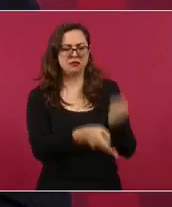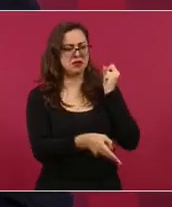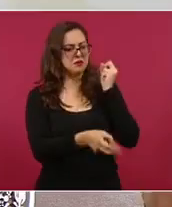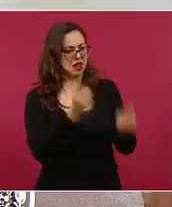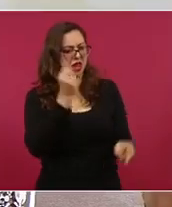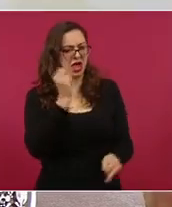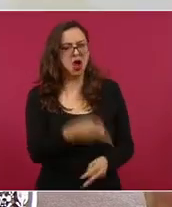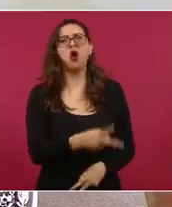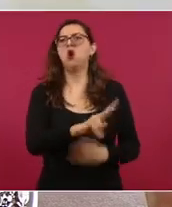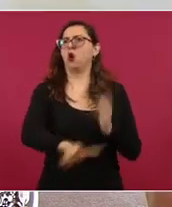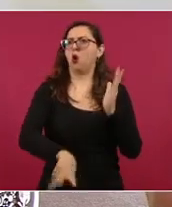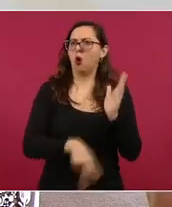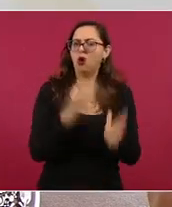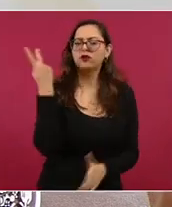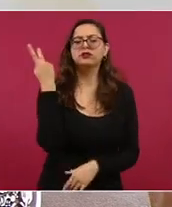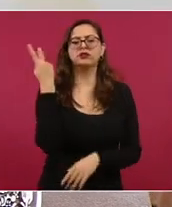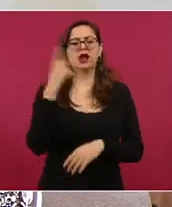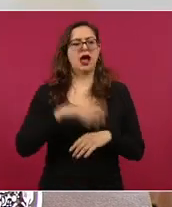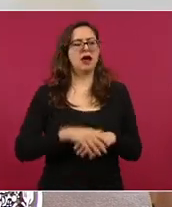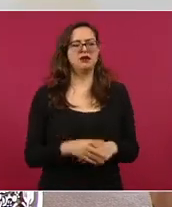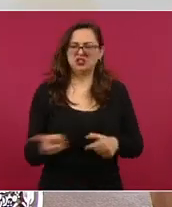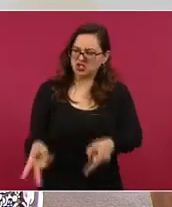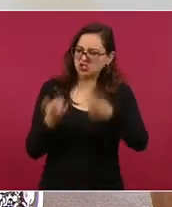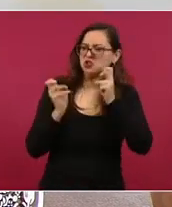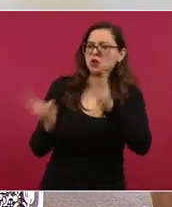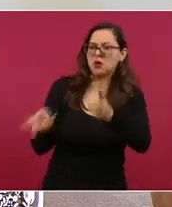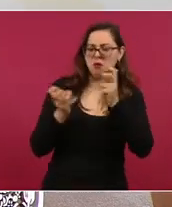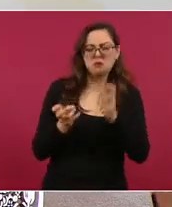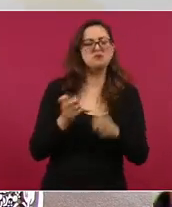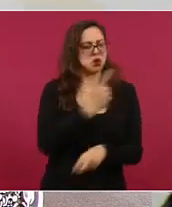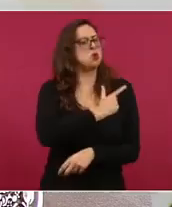Quiero que nos sigan saqueando,